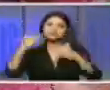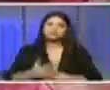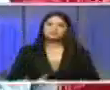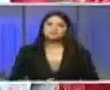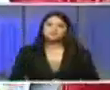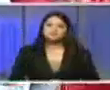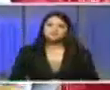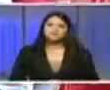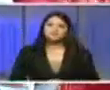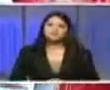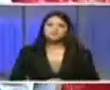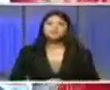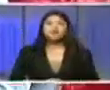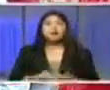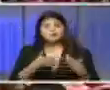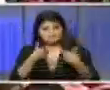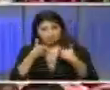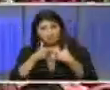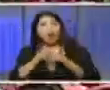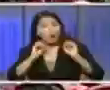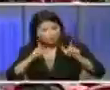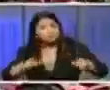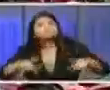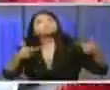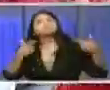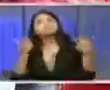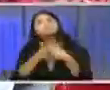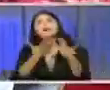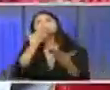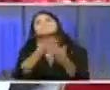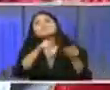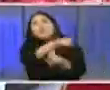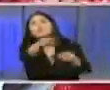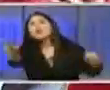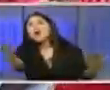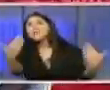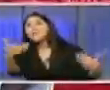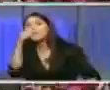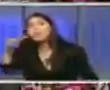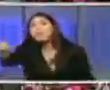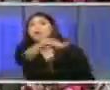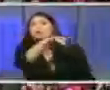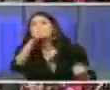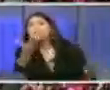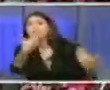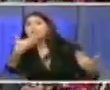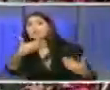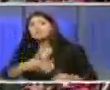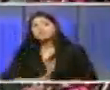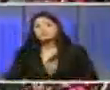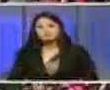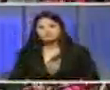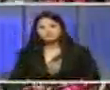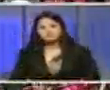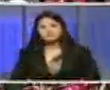La pelea es peleando. Pido el apoyo de todo el pueblo.